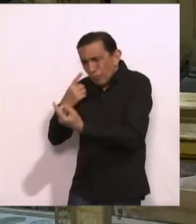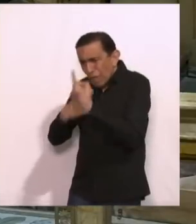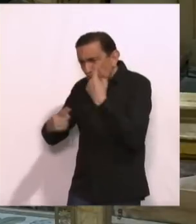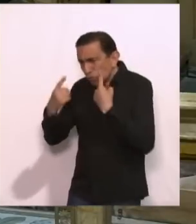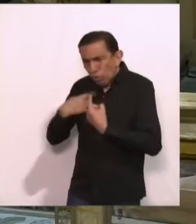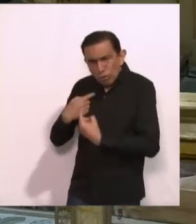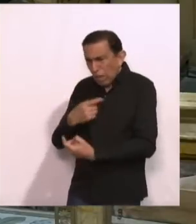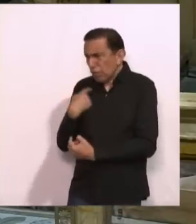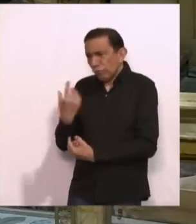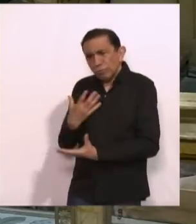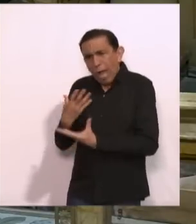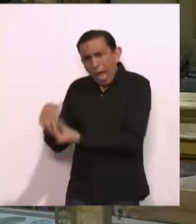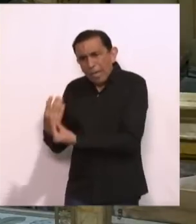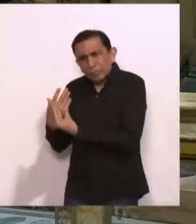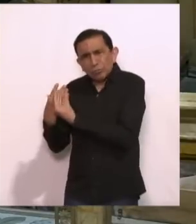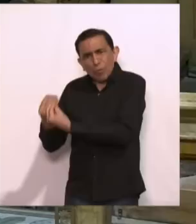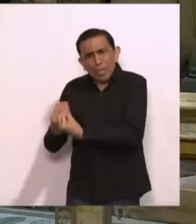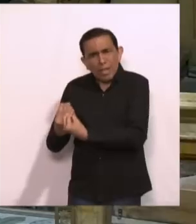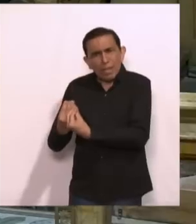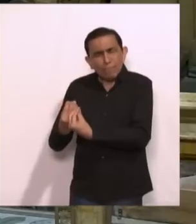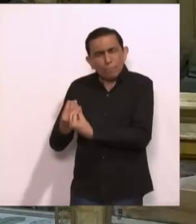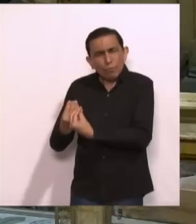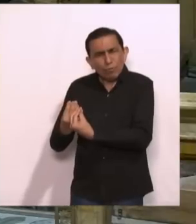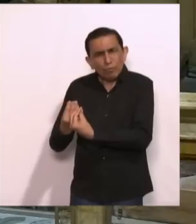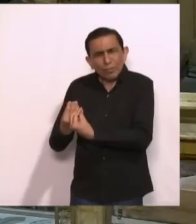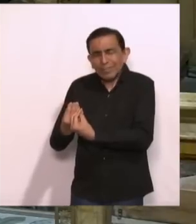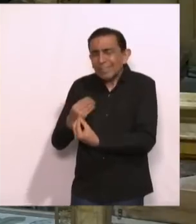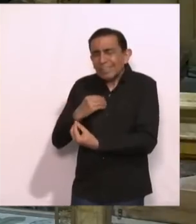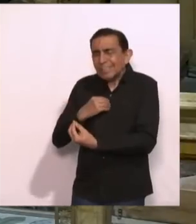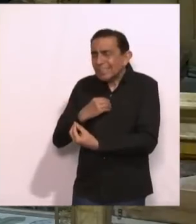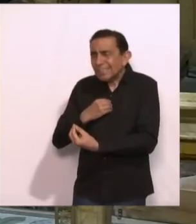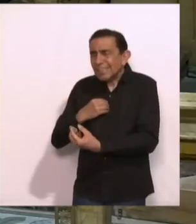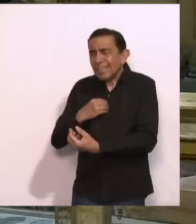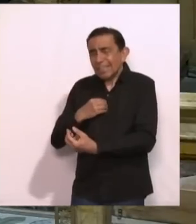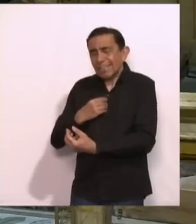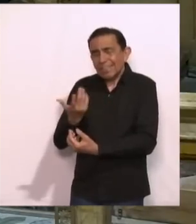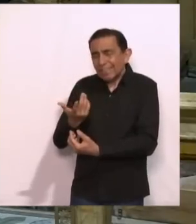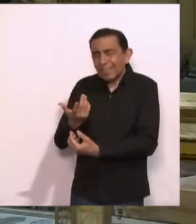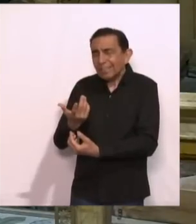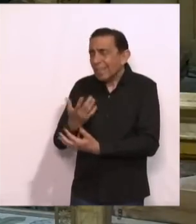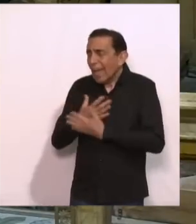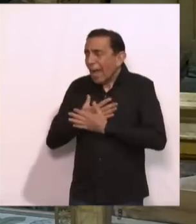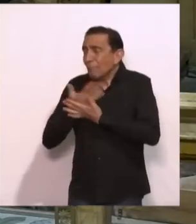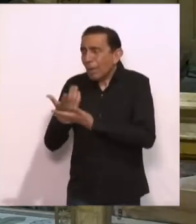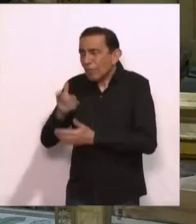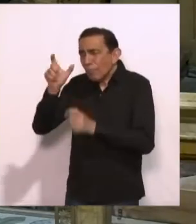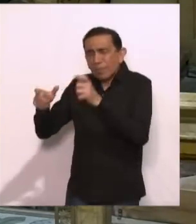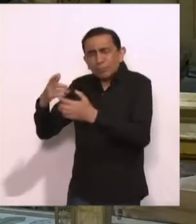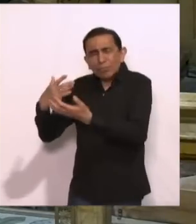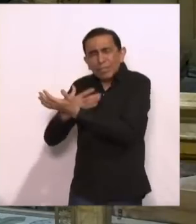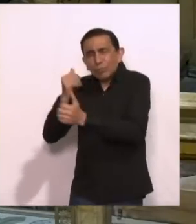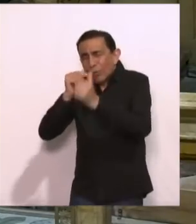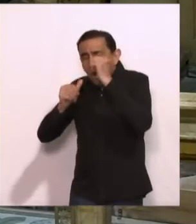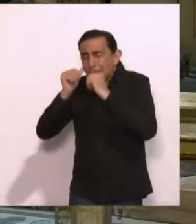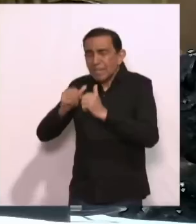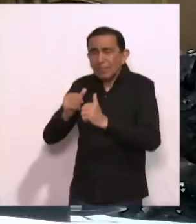lloran, de aquellos que sufren, porque están heridos y lastimados por la pobreza. Le